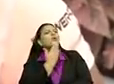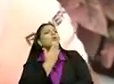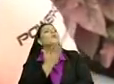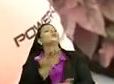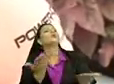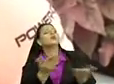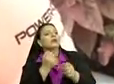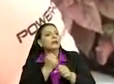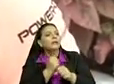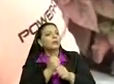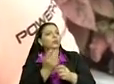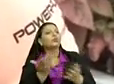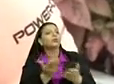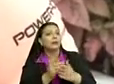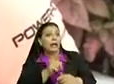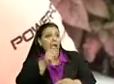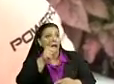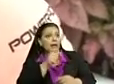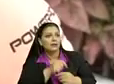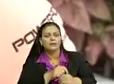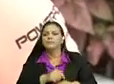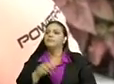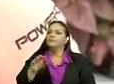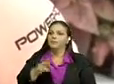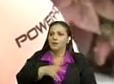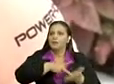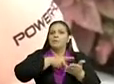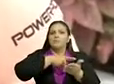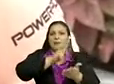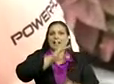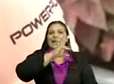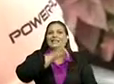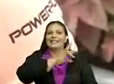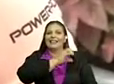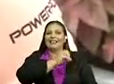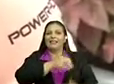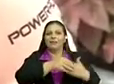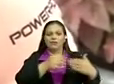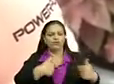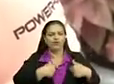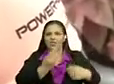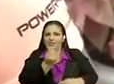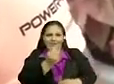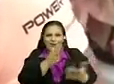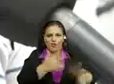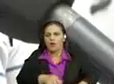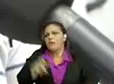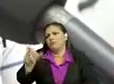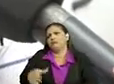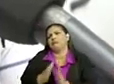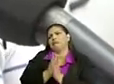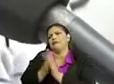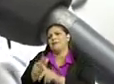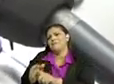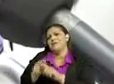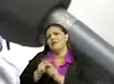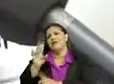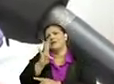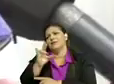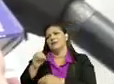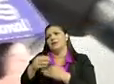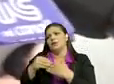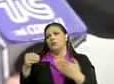arreglé mi carpeta y di $70 y prestándolos porque en realidad no los tengo. Yo caí